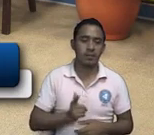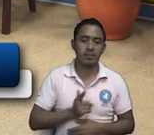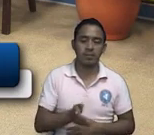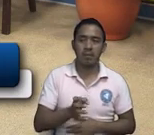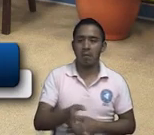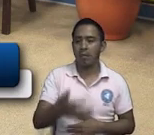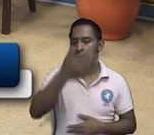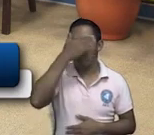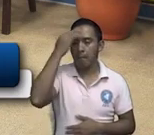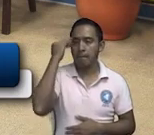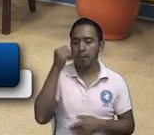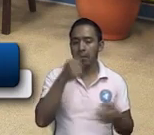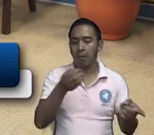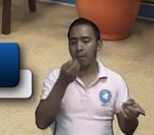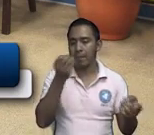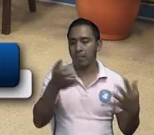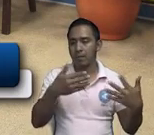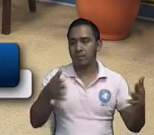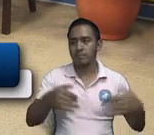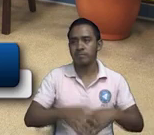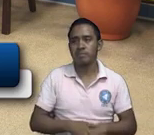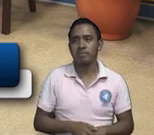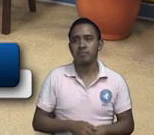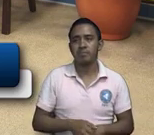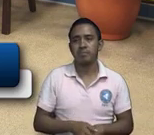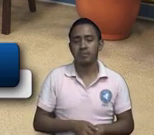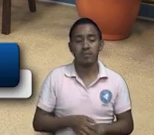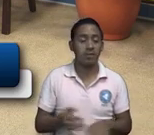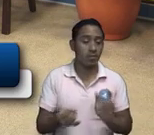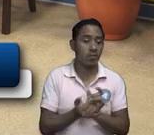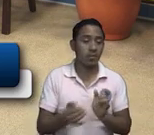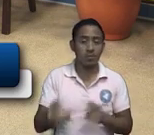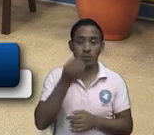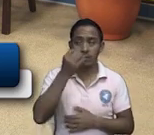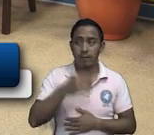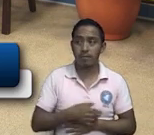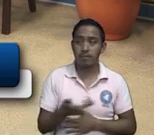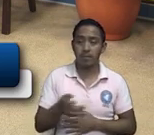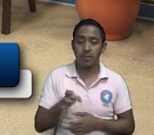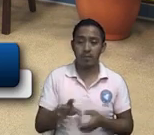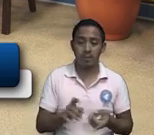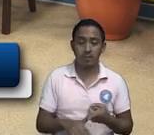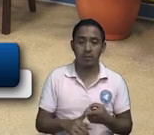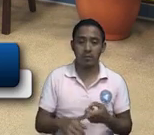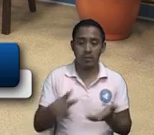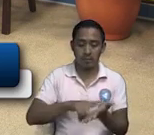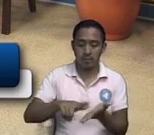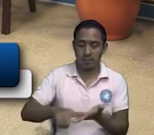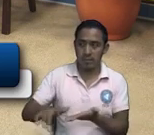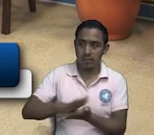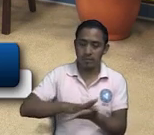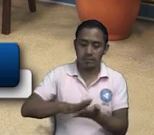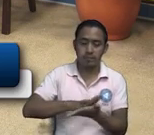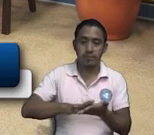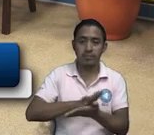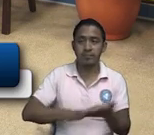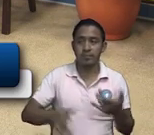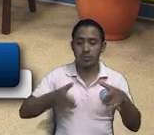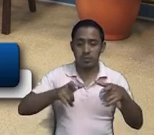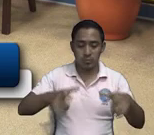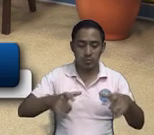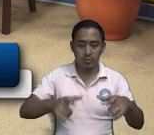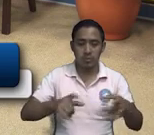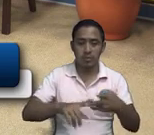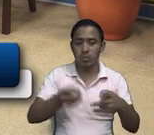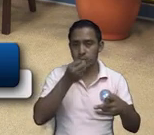nos olvidamos de que él come también. No se le da su alimentación. Al perrito hay que lavarle los platos todos los días, hay que cocinarle